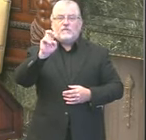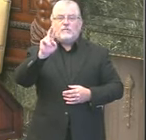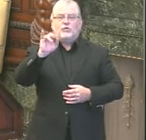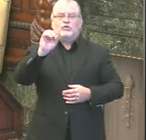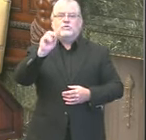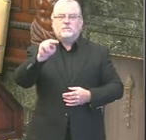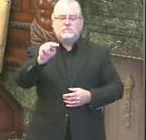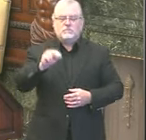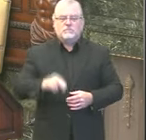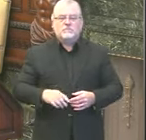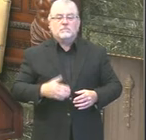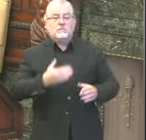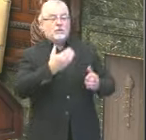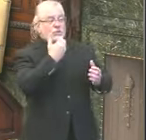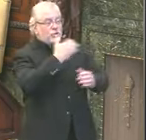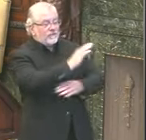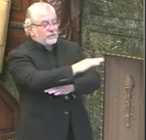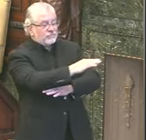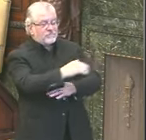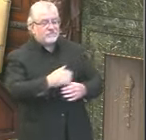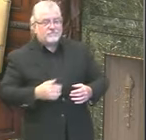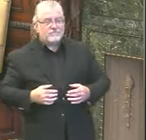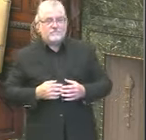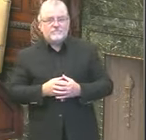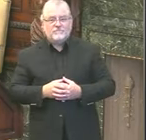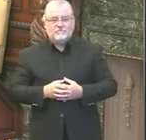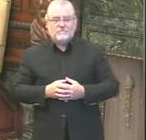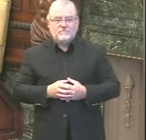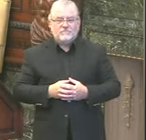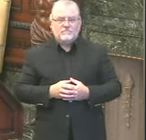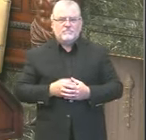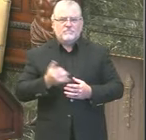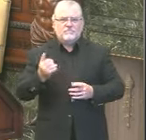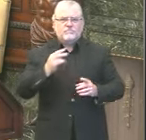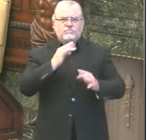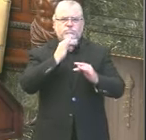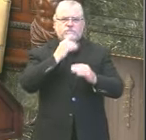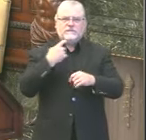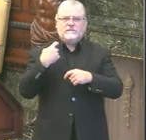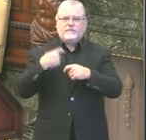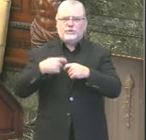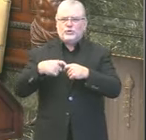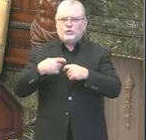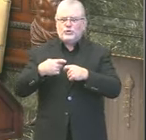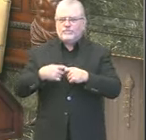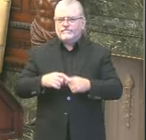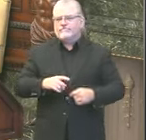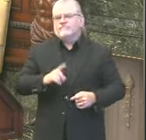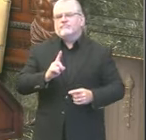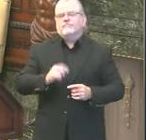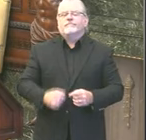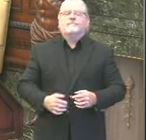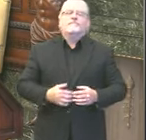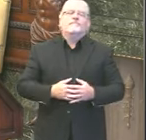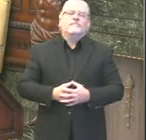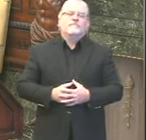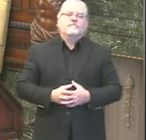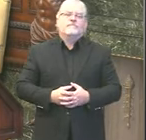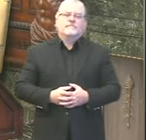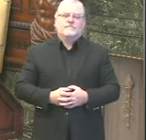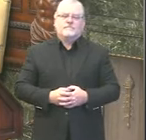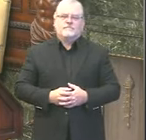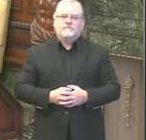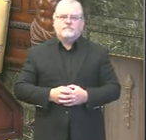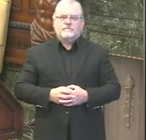Good afternoon. Everyone. Buenas tardes, Armando. Buenas tardes. Okay, tengo dos preguntas para el Dr.